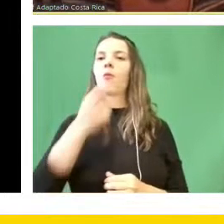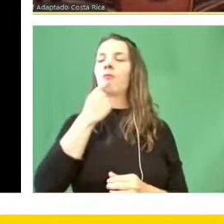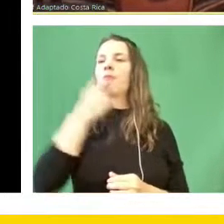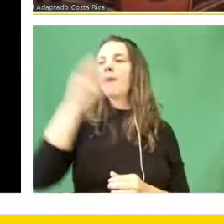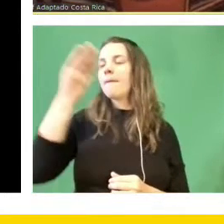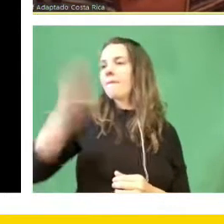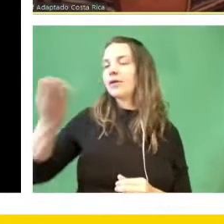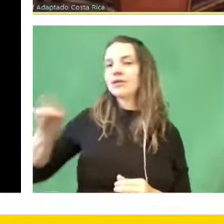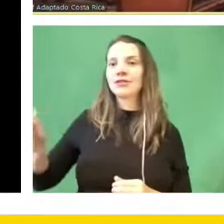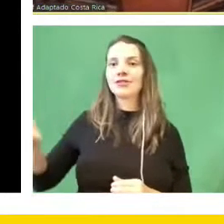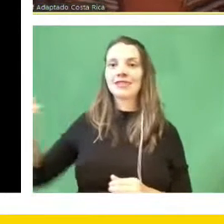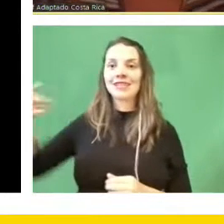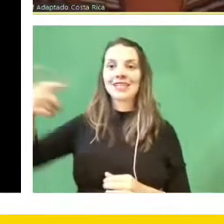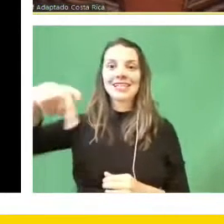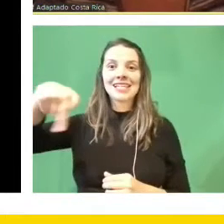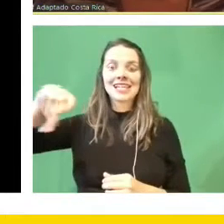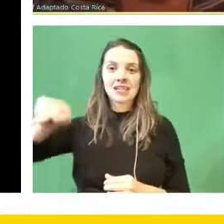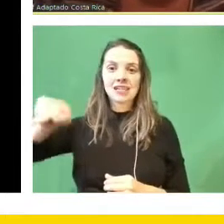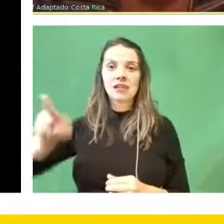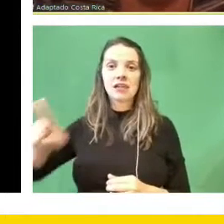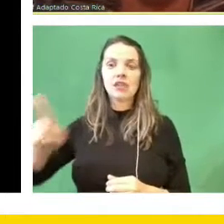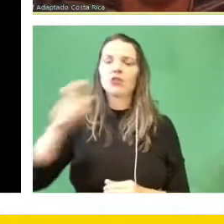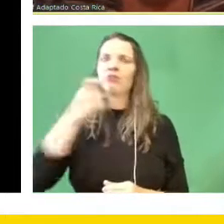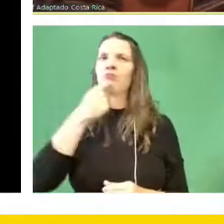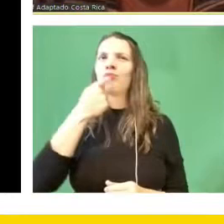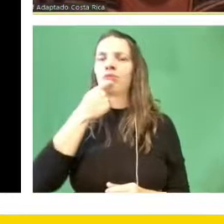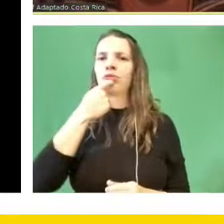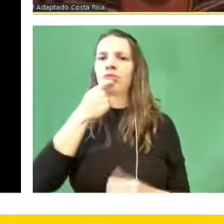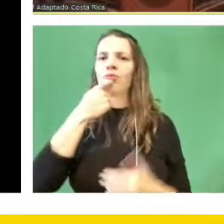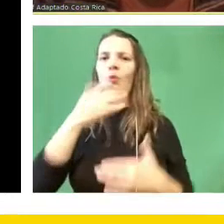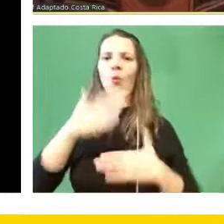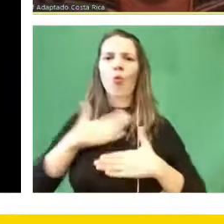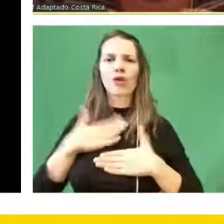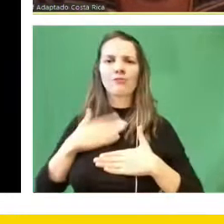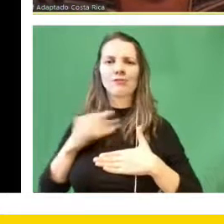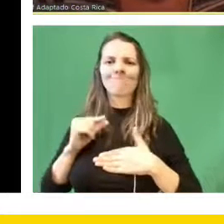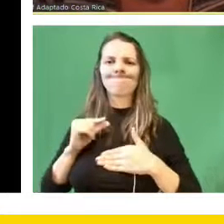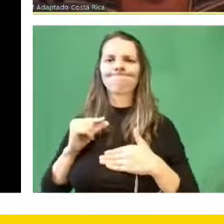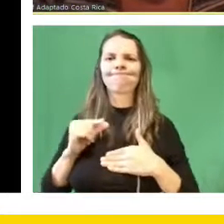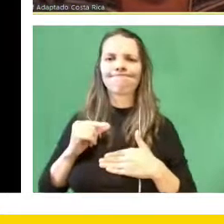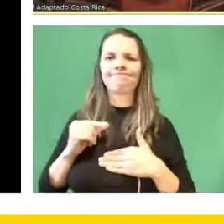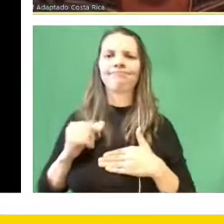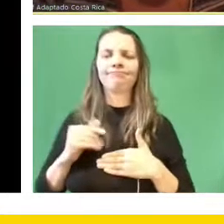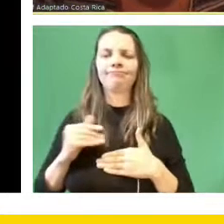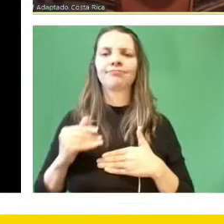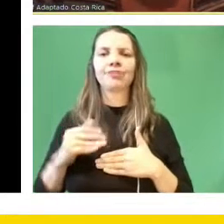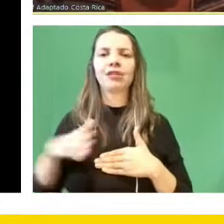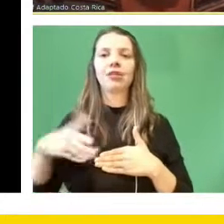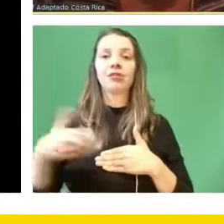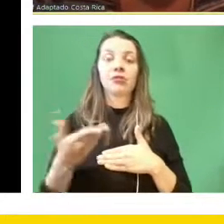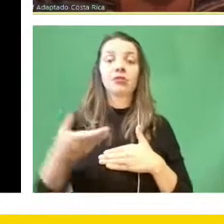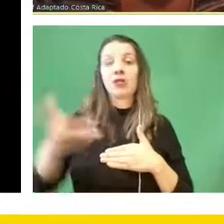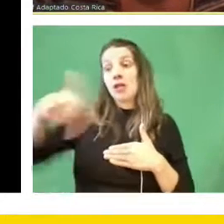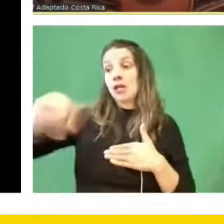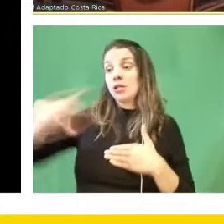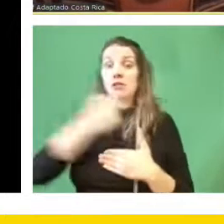adultas y que quieren asistir a una feria o a cualquier otra actividad, está ahí, ¿verdad? Y pues es una solución